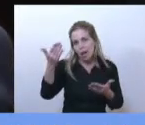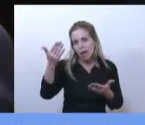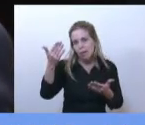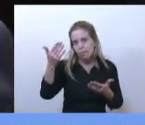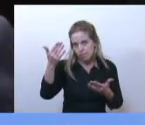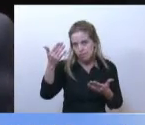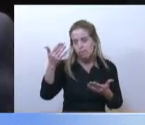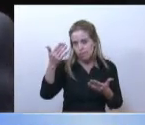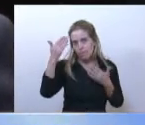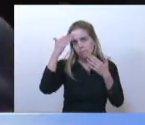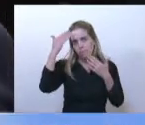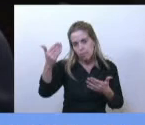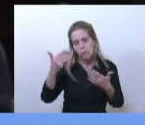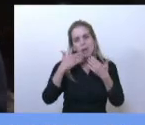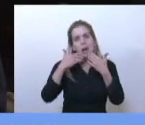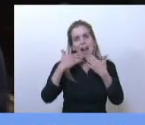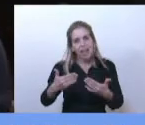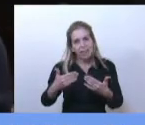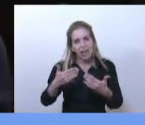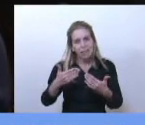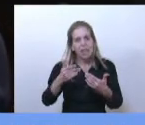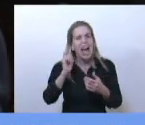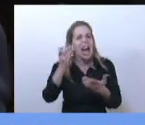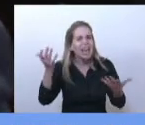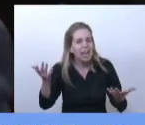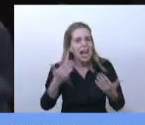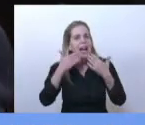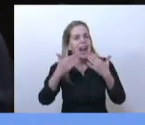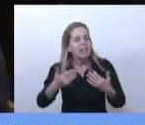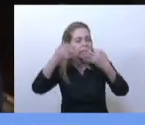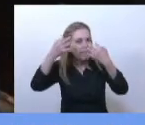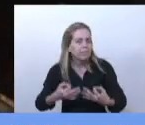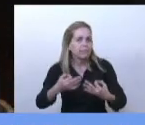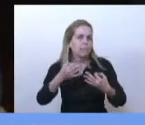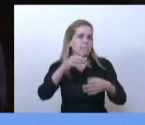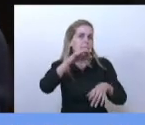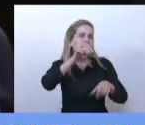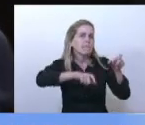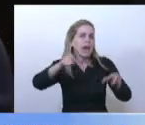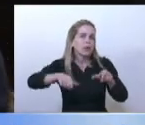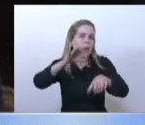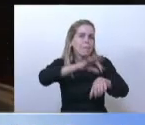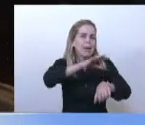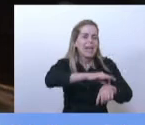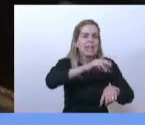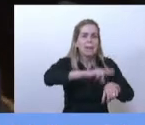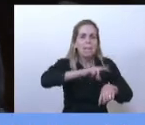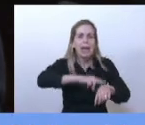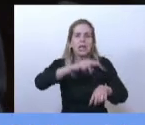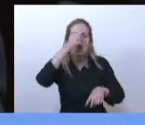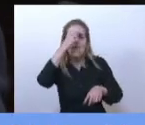y hacer un profundo agradecimiento a los trabajadores de la salud a médicos enfermeros y a todos los que están en la primera